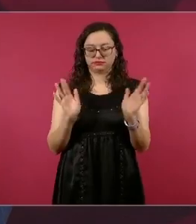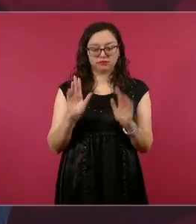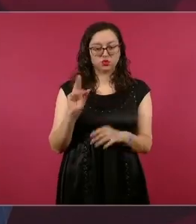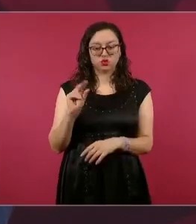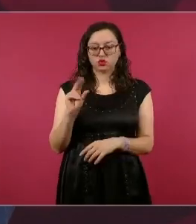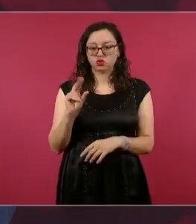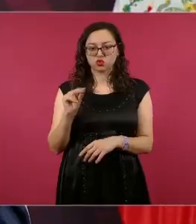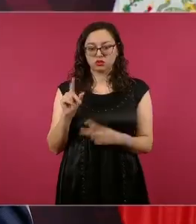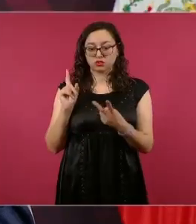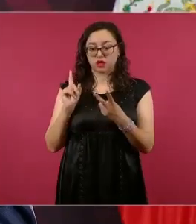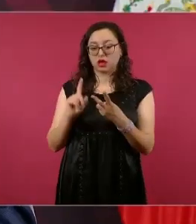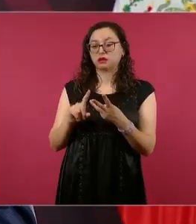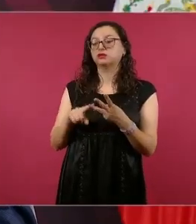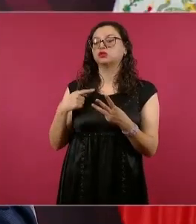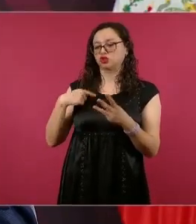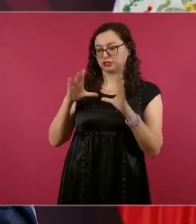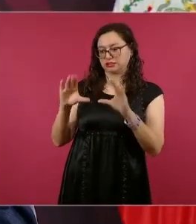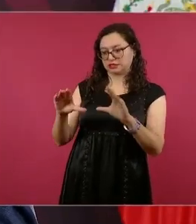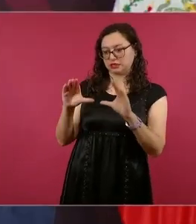no concientizar,